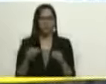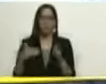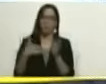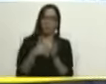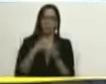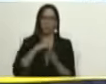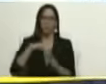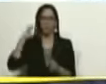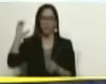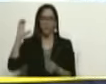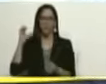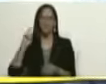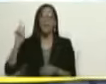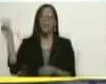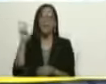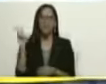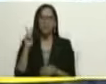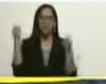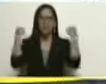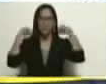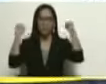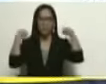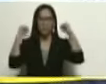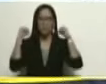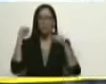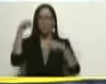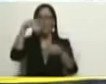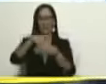país. Venezuela se prepara para unas elecciones